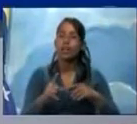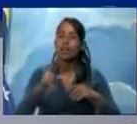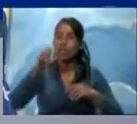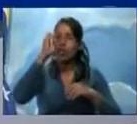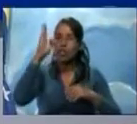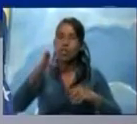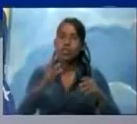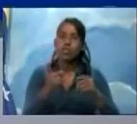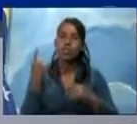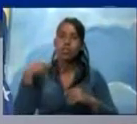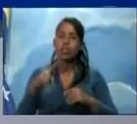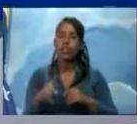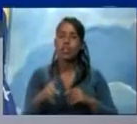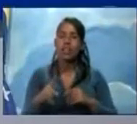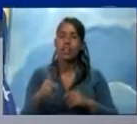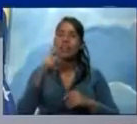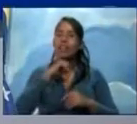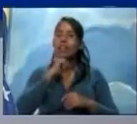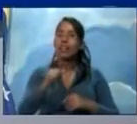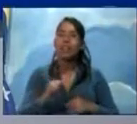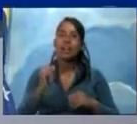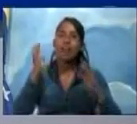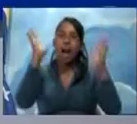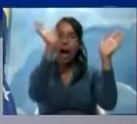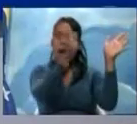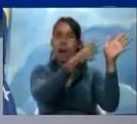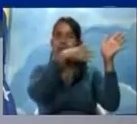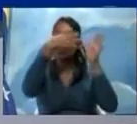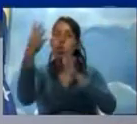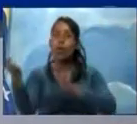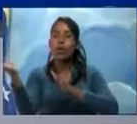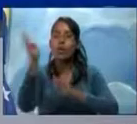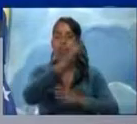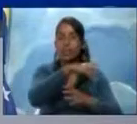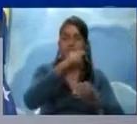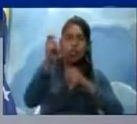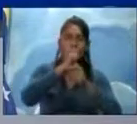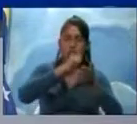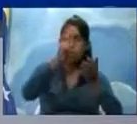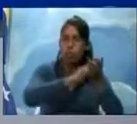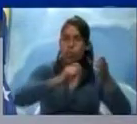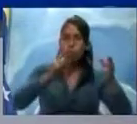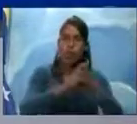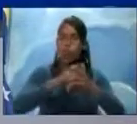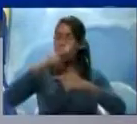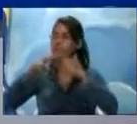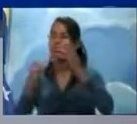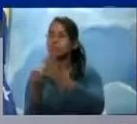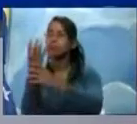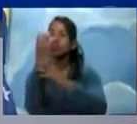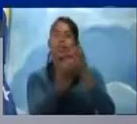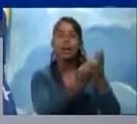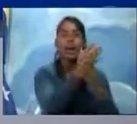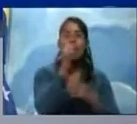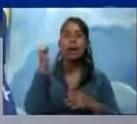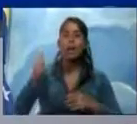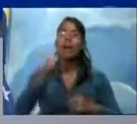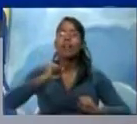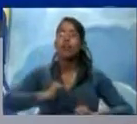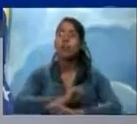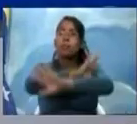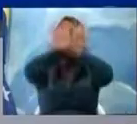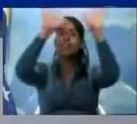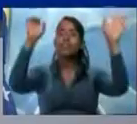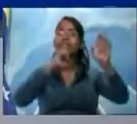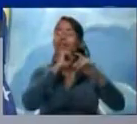Dios decorar el arco iris, dibuja los arreboles. Cada amanecer